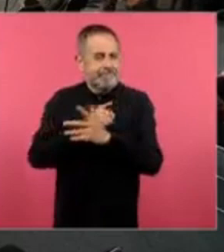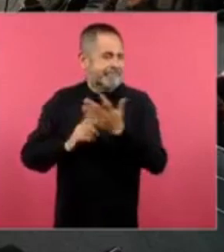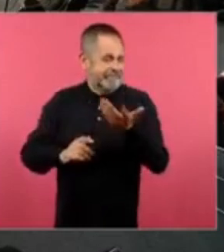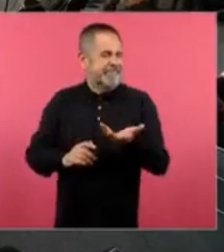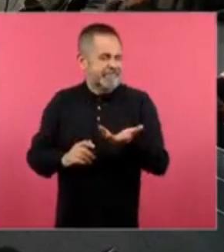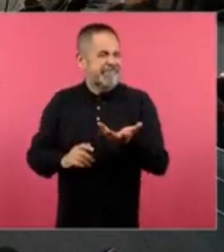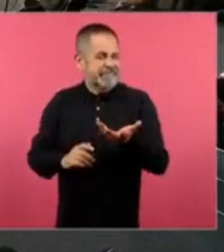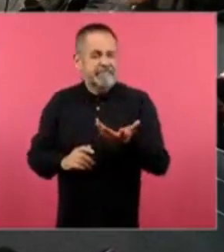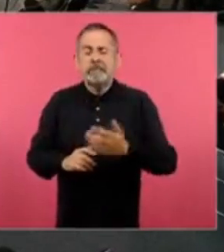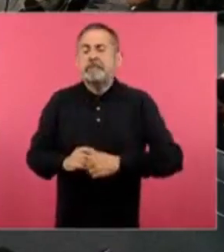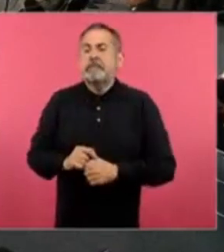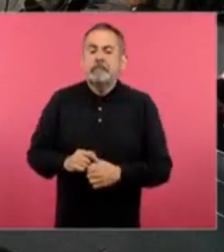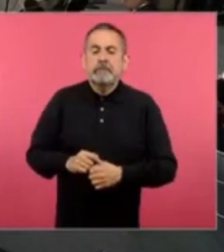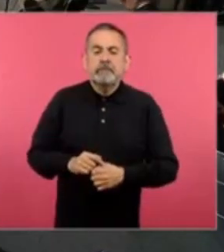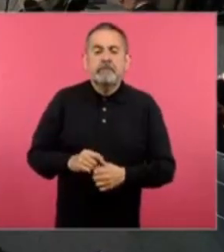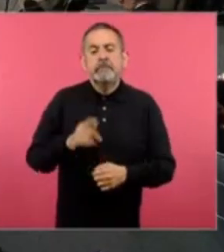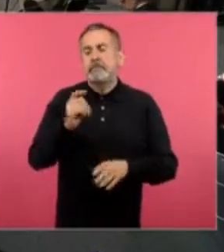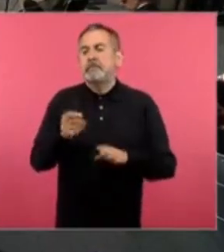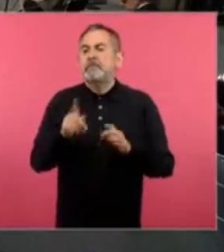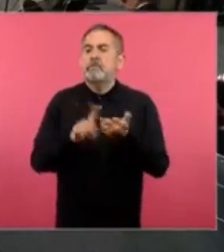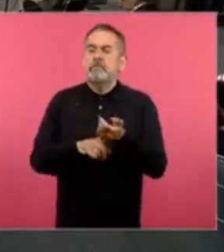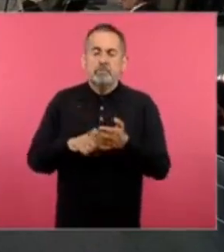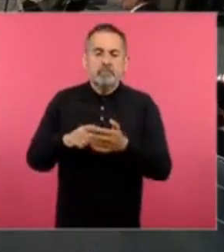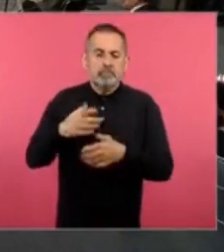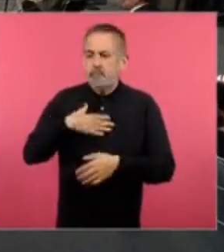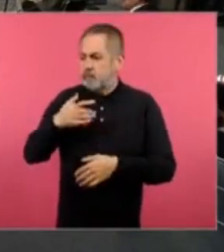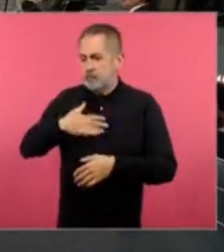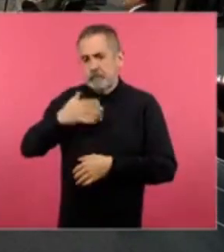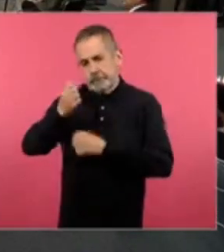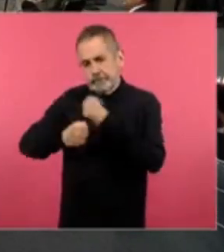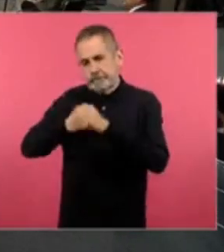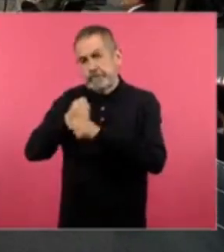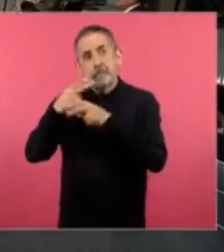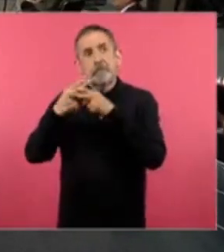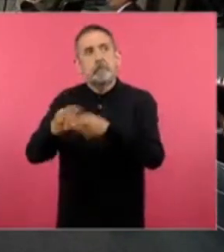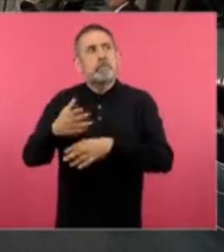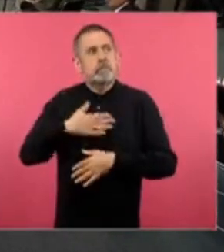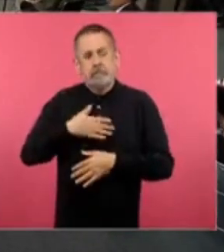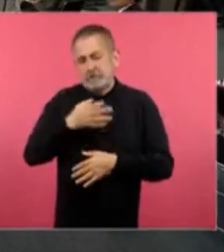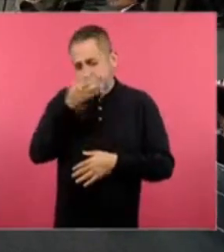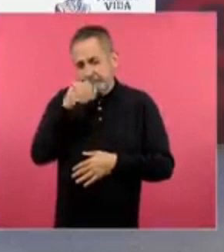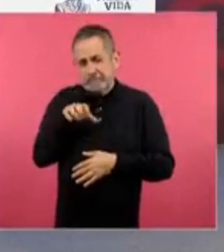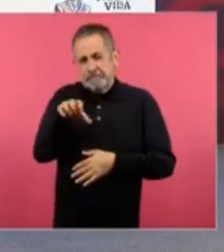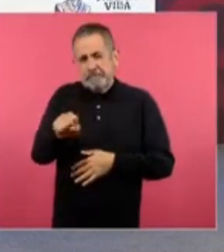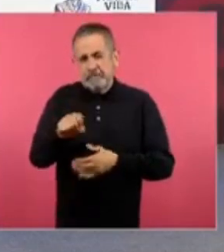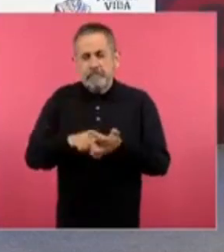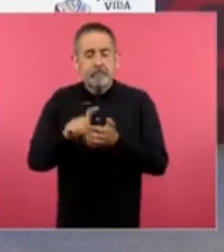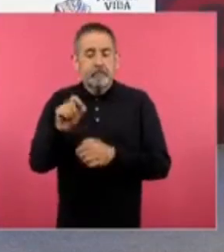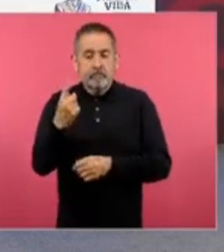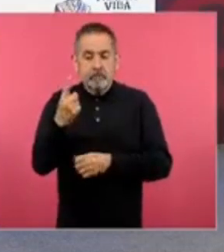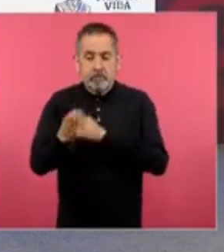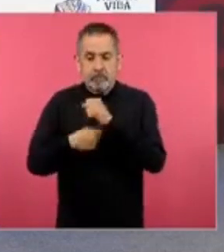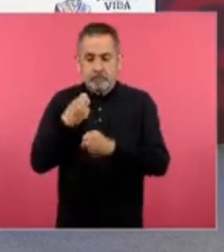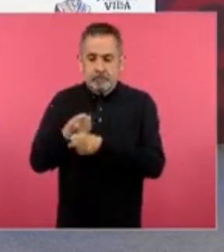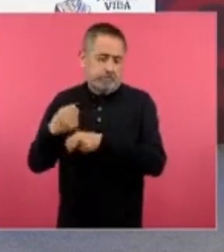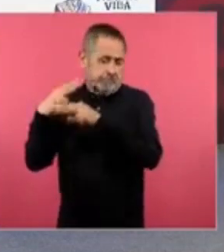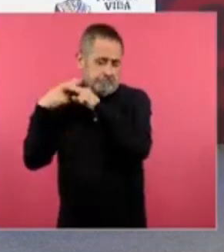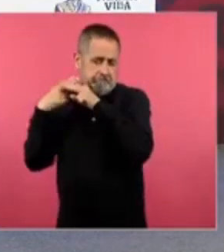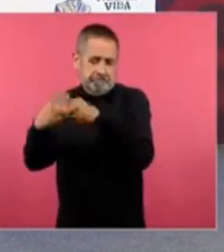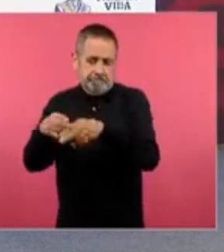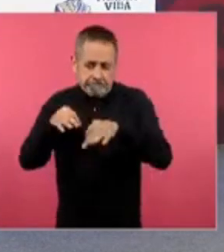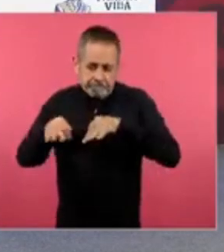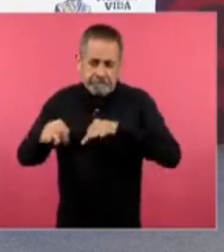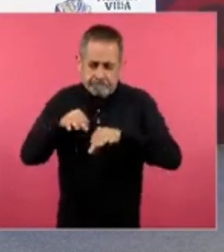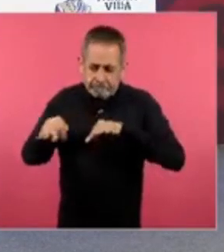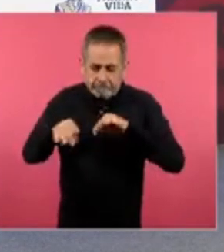en que pues ya tenemos unos añitos de servicio, en mi caso casi a punto estoy de cumplir 21 años de servicio, pues sí llega